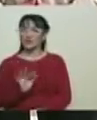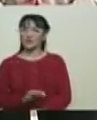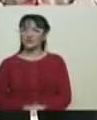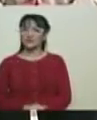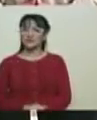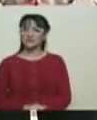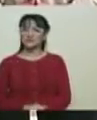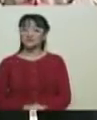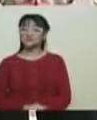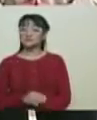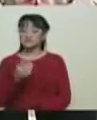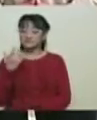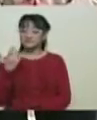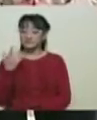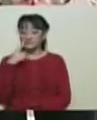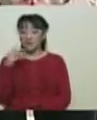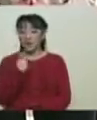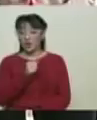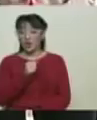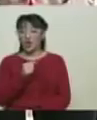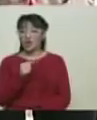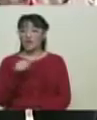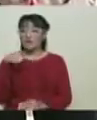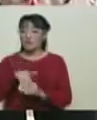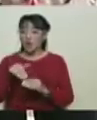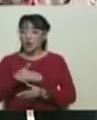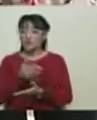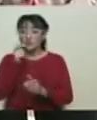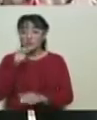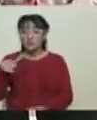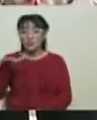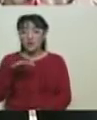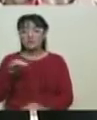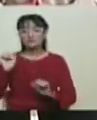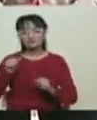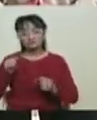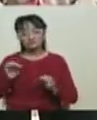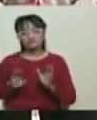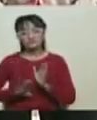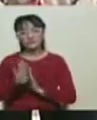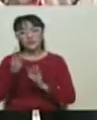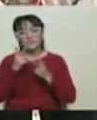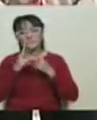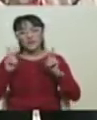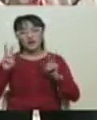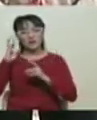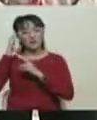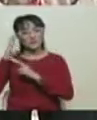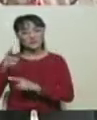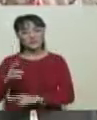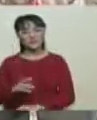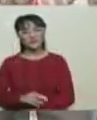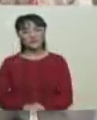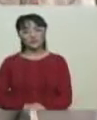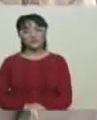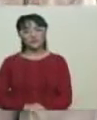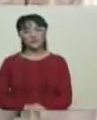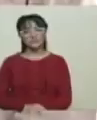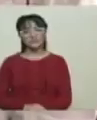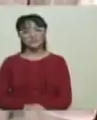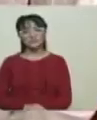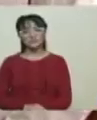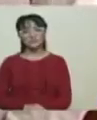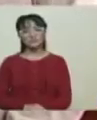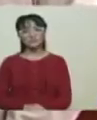con el voto popular fue posible dar un paso adelante a la paz, al respeto, dar un paso adelante